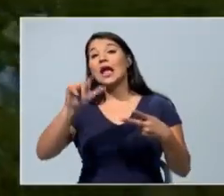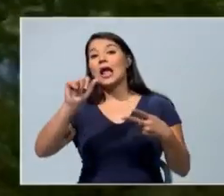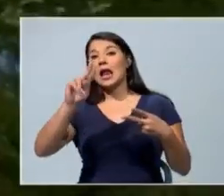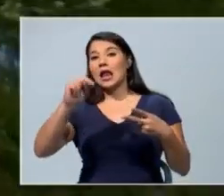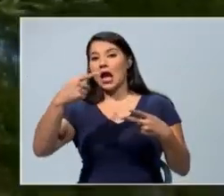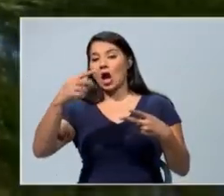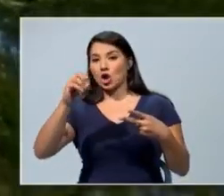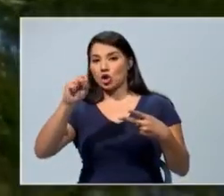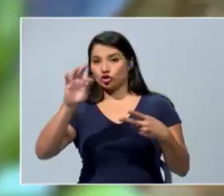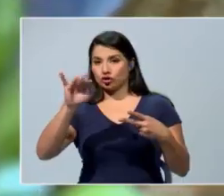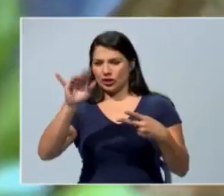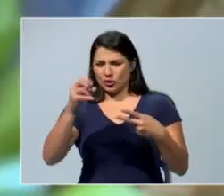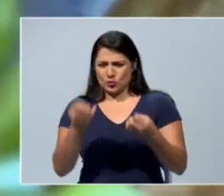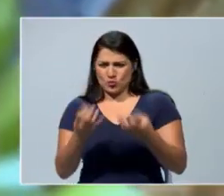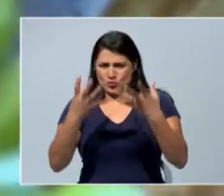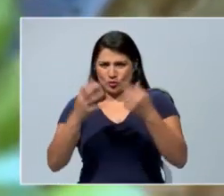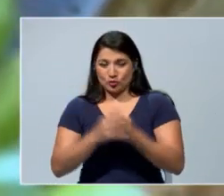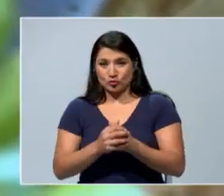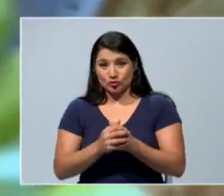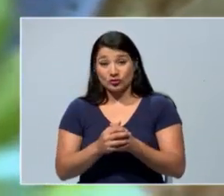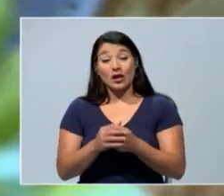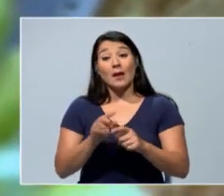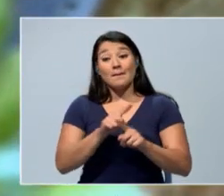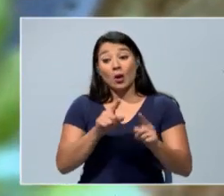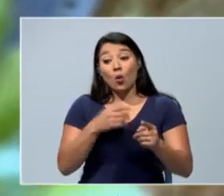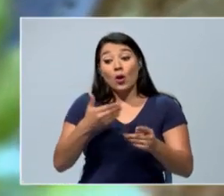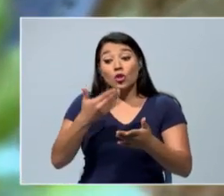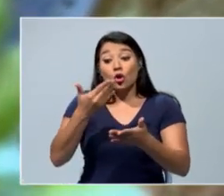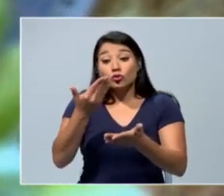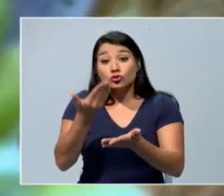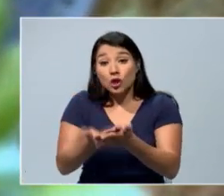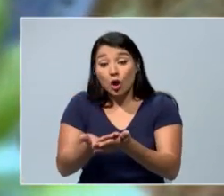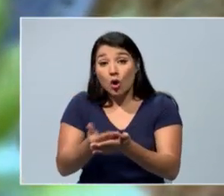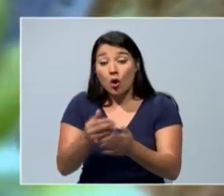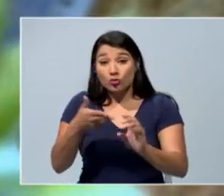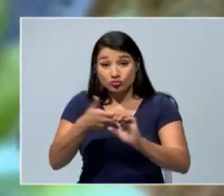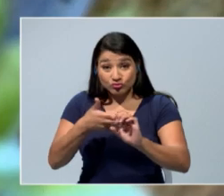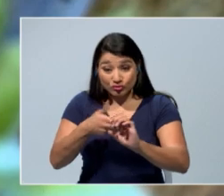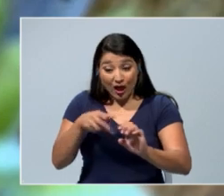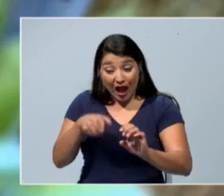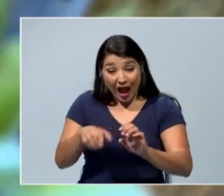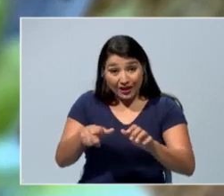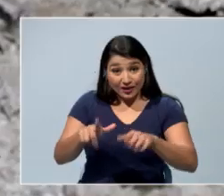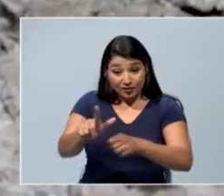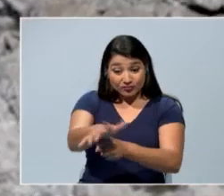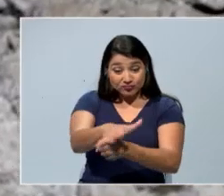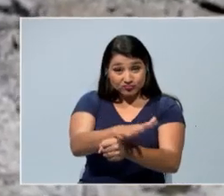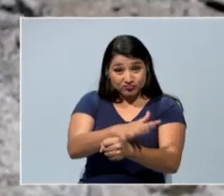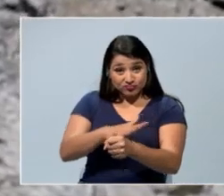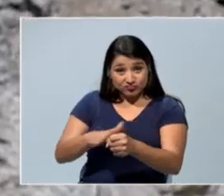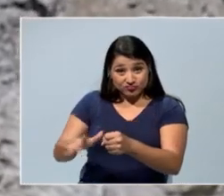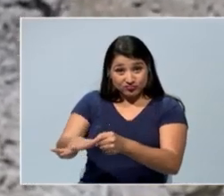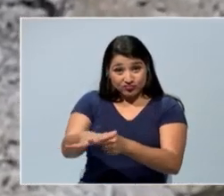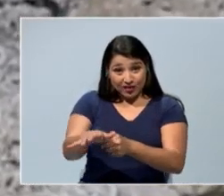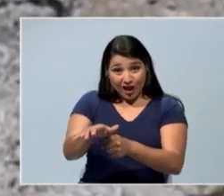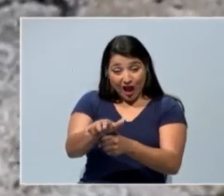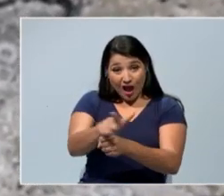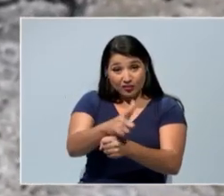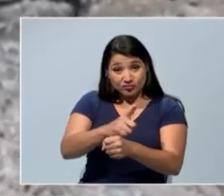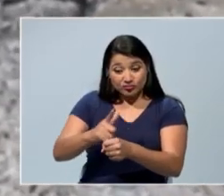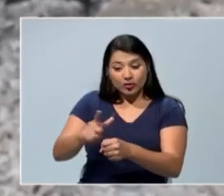cuestión de minutos, la contaminación con combustible acabó con este pequeño emprendimiento de acuicultura. Al productor ese robo en